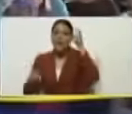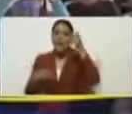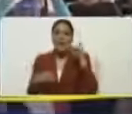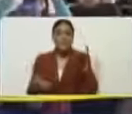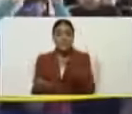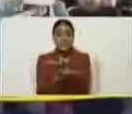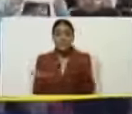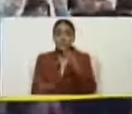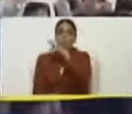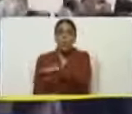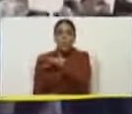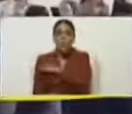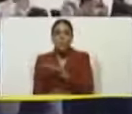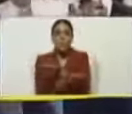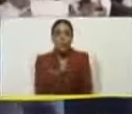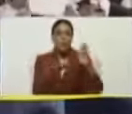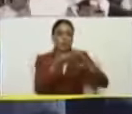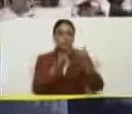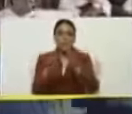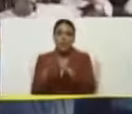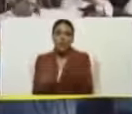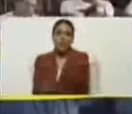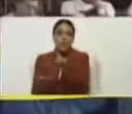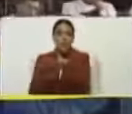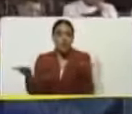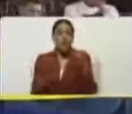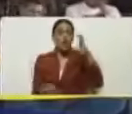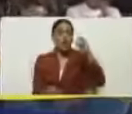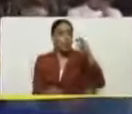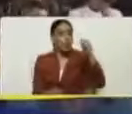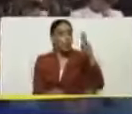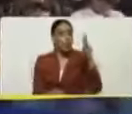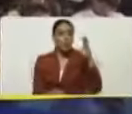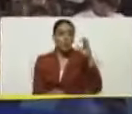populares, comuneros y conuqueros.